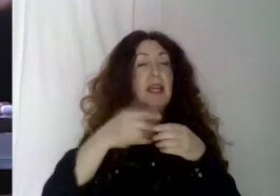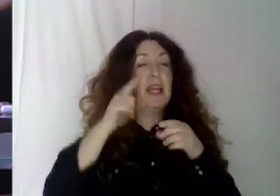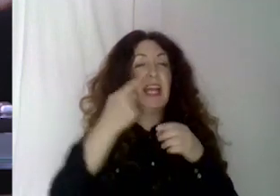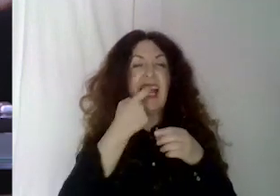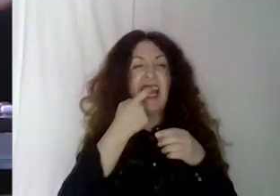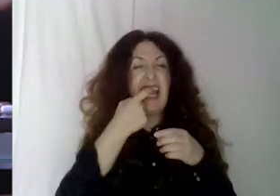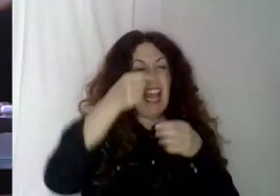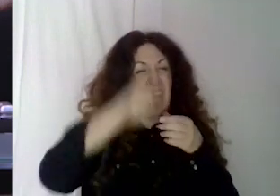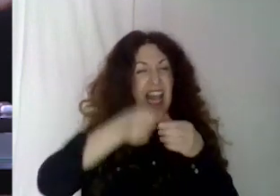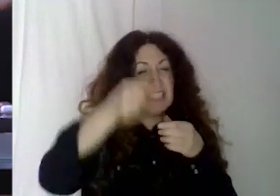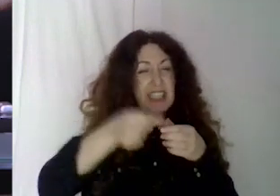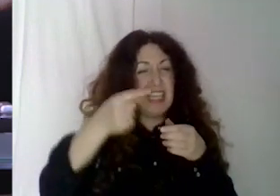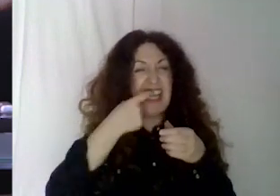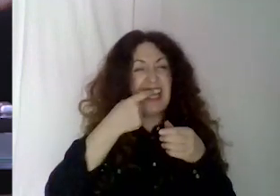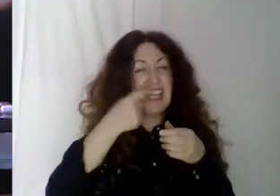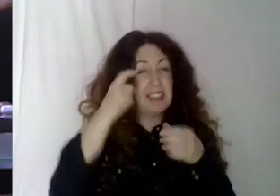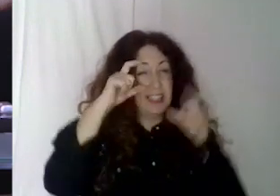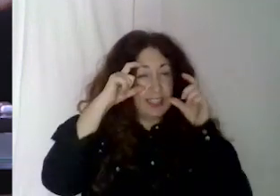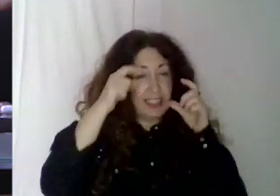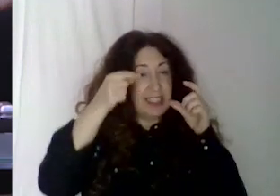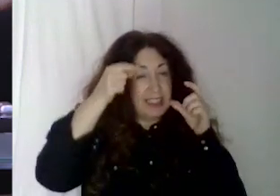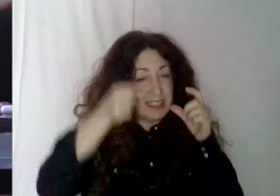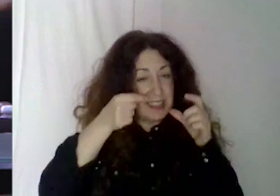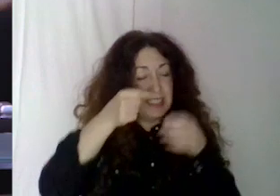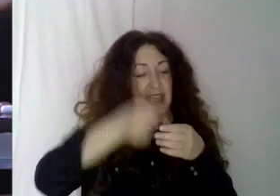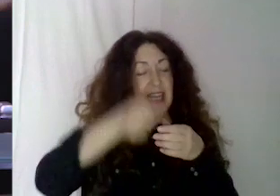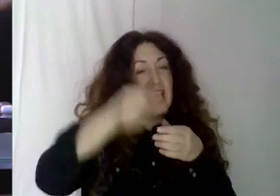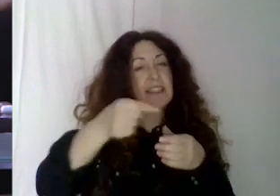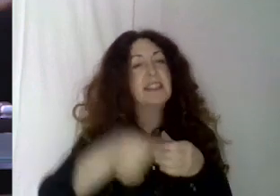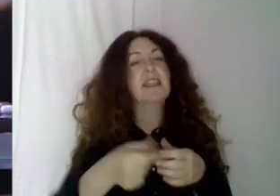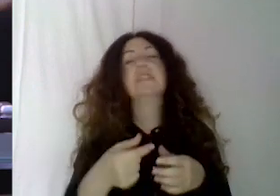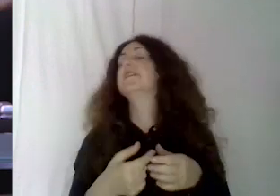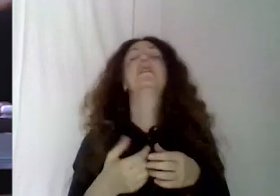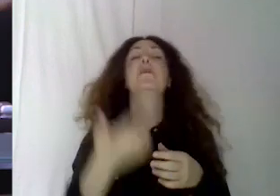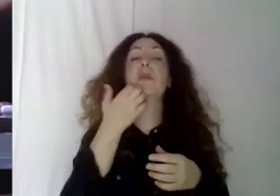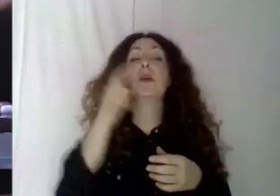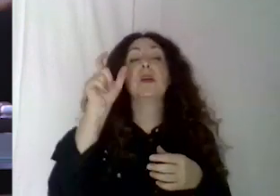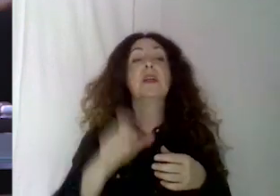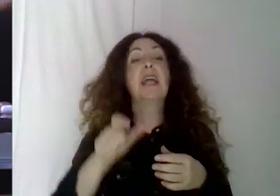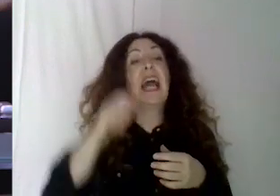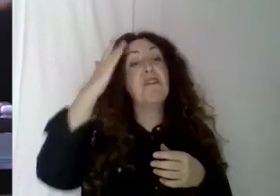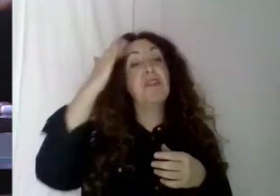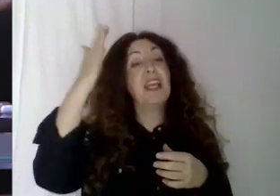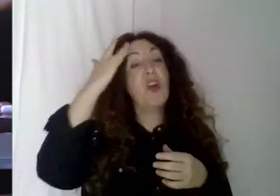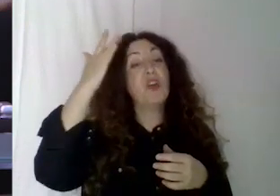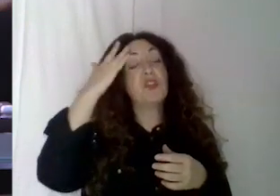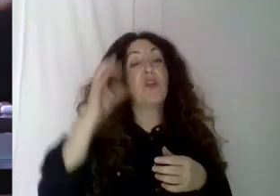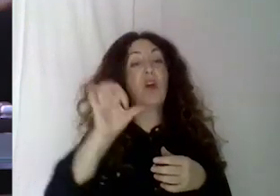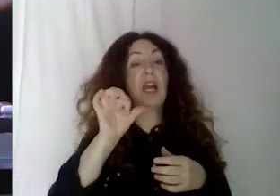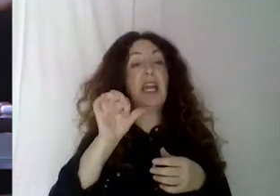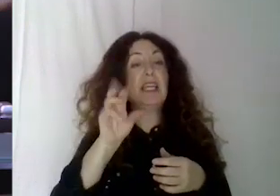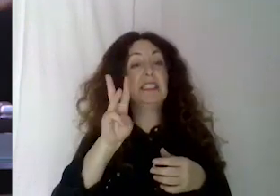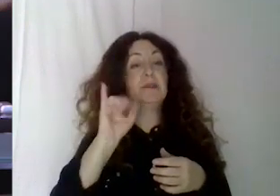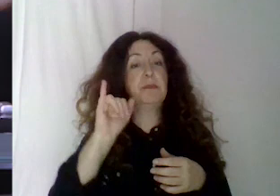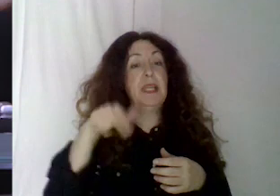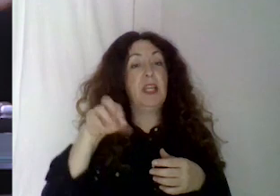cámaras oscuras, inmediatamente los pintores empiezan a utilizarlas. Es un asunto que siempre, por alguna razón que no acabo de